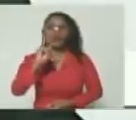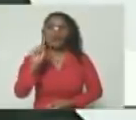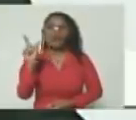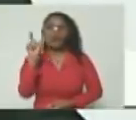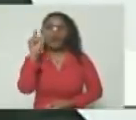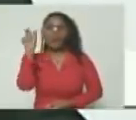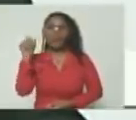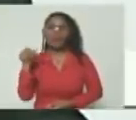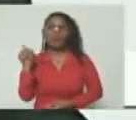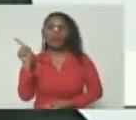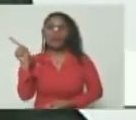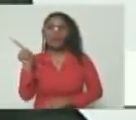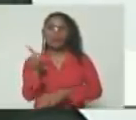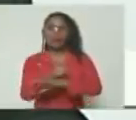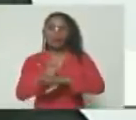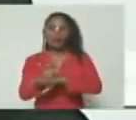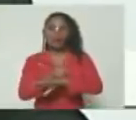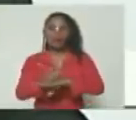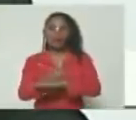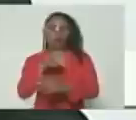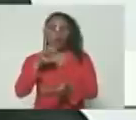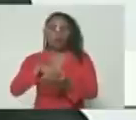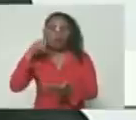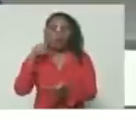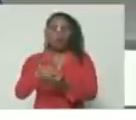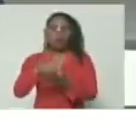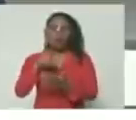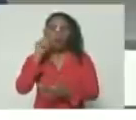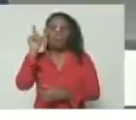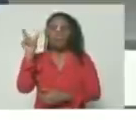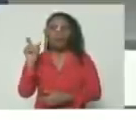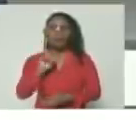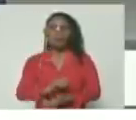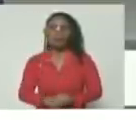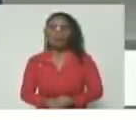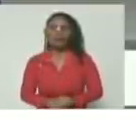candidato a gobernador del estado Carabobo, me dicen.